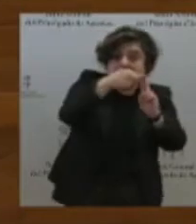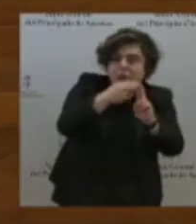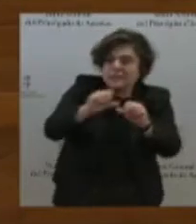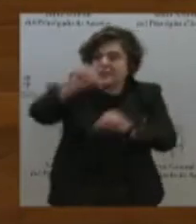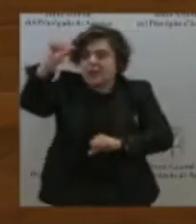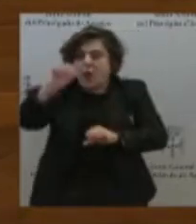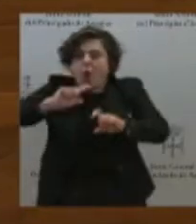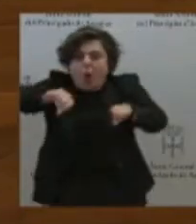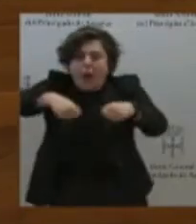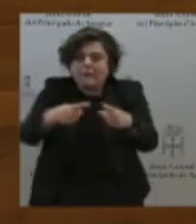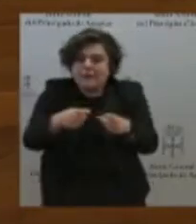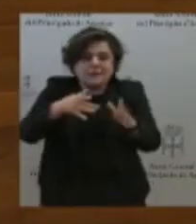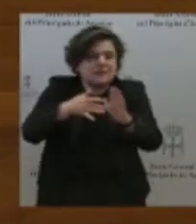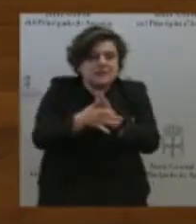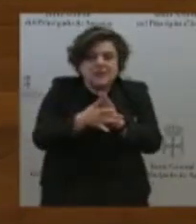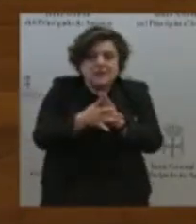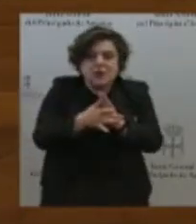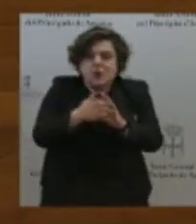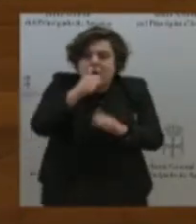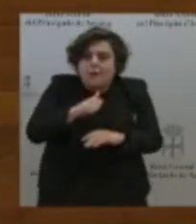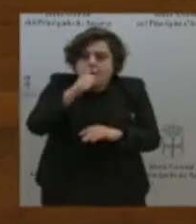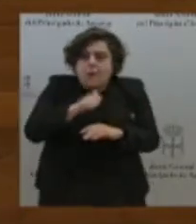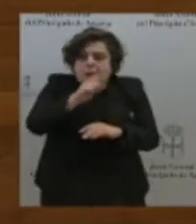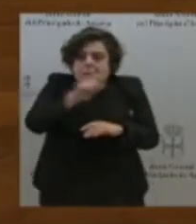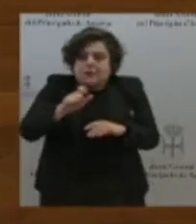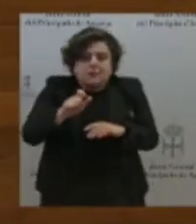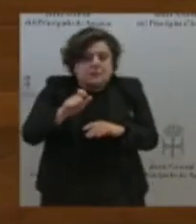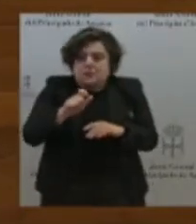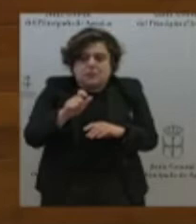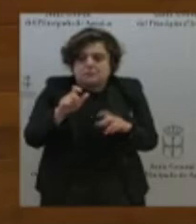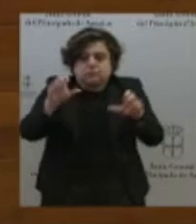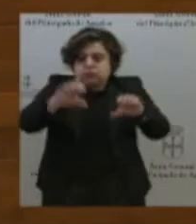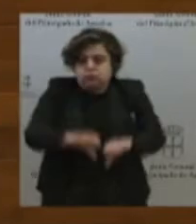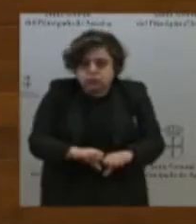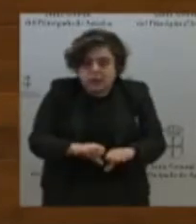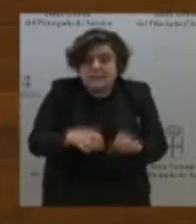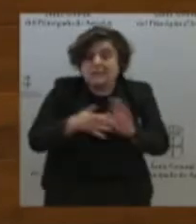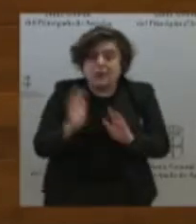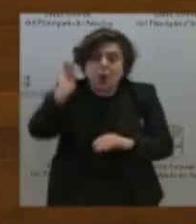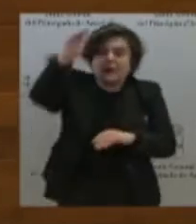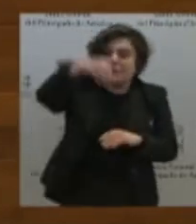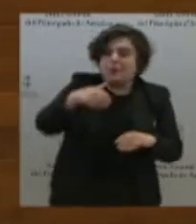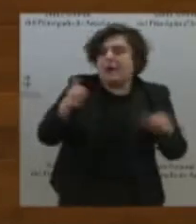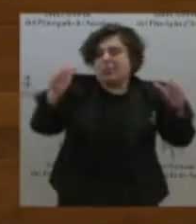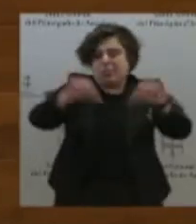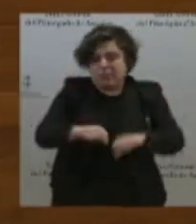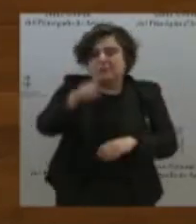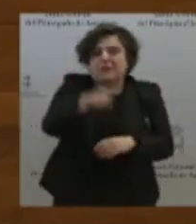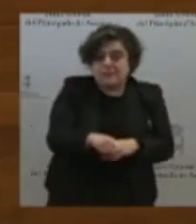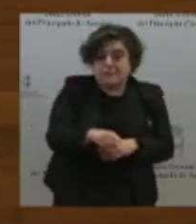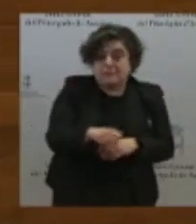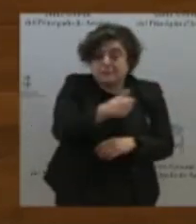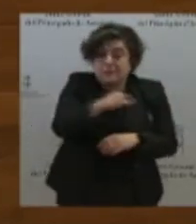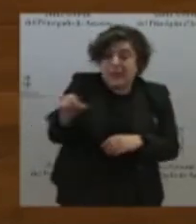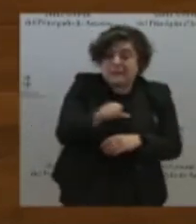población y aceleraron la caída de la República. En cuestión de semanas, aquellos alemanes que habían masacrado a soldados y civiles en